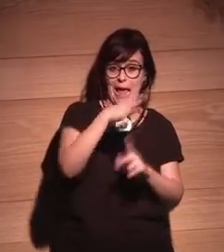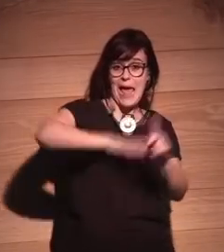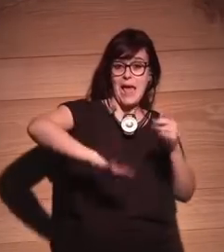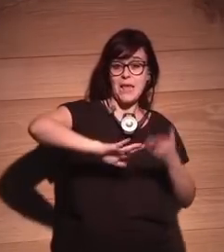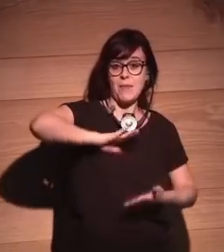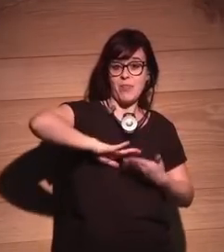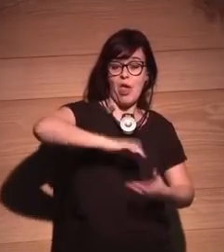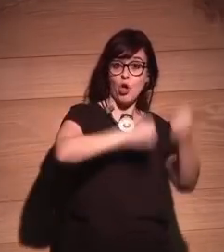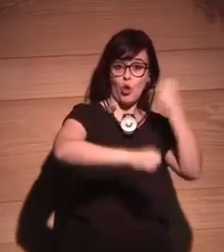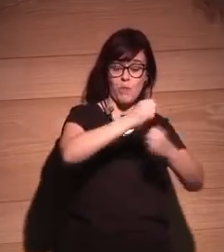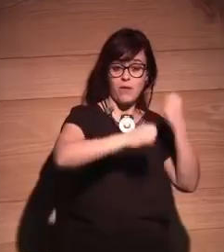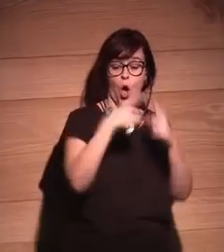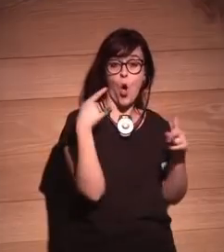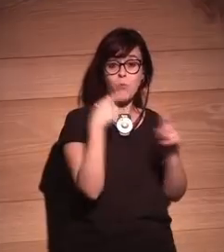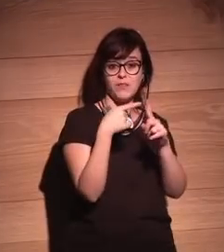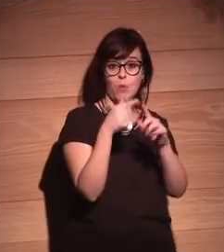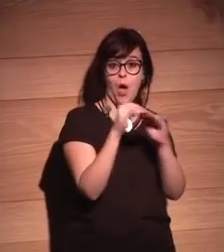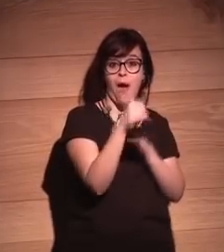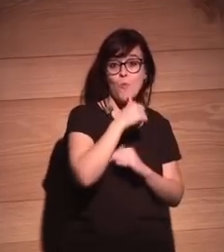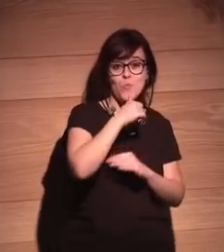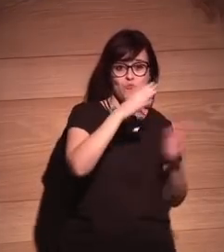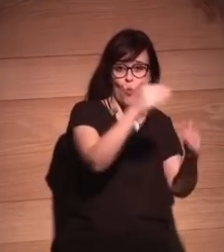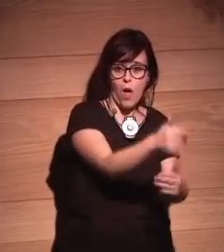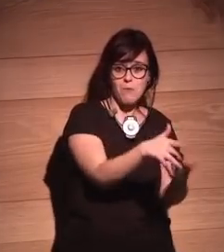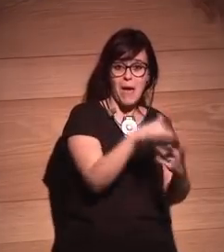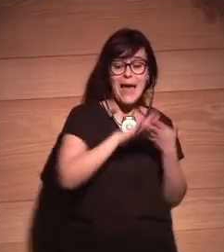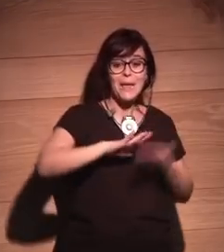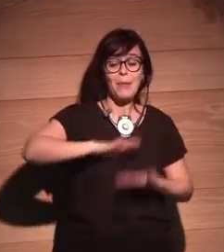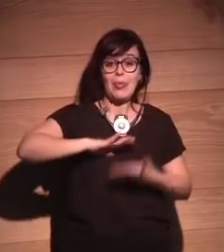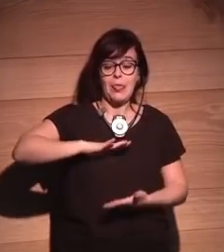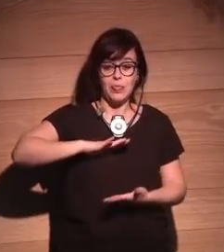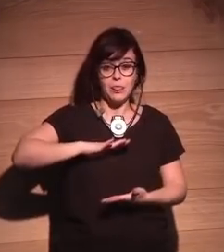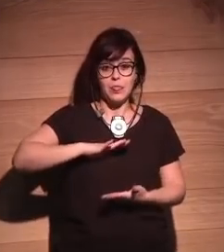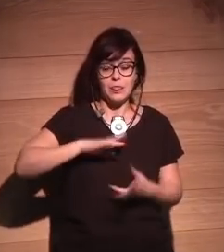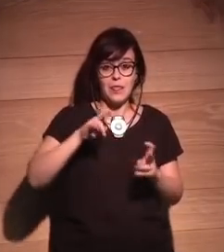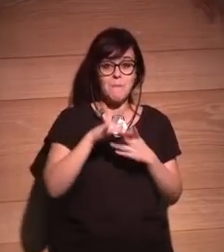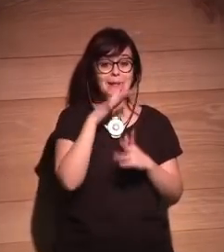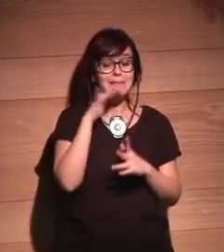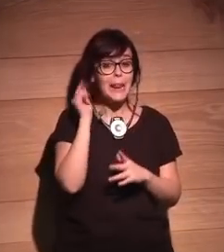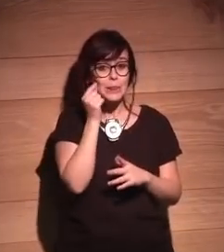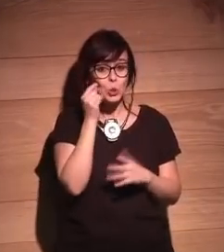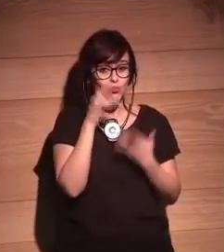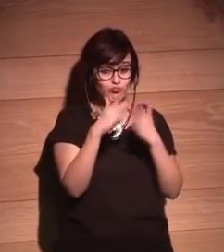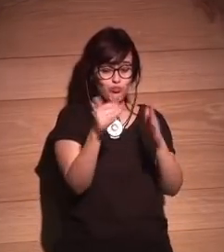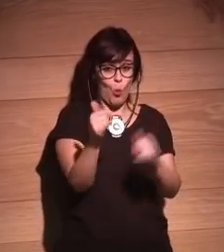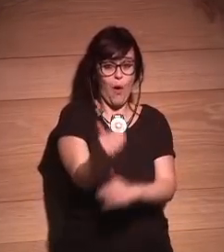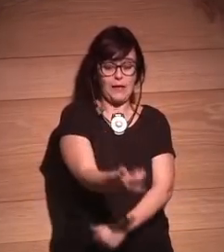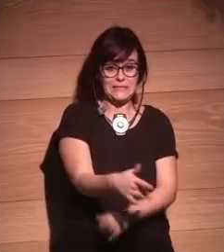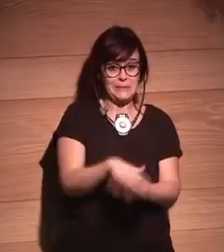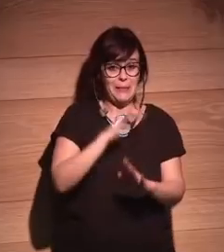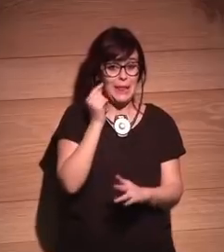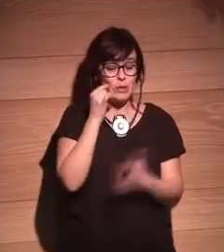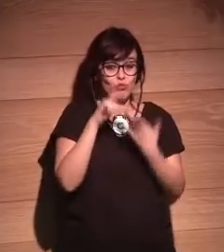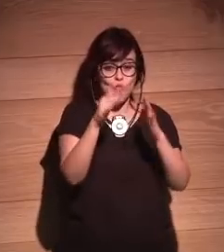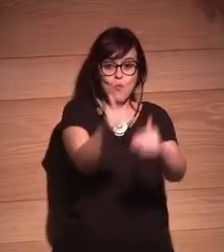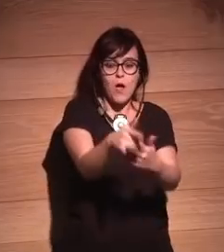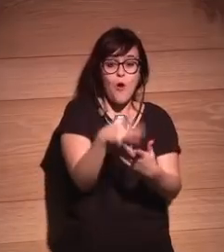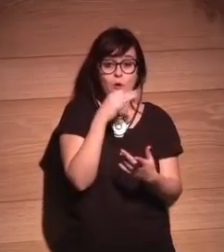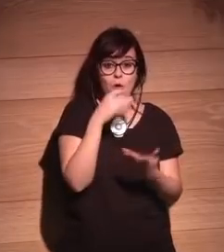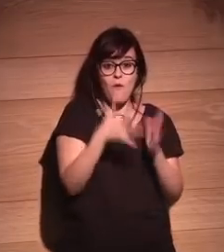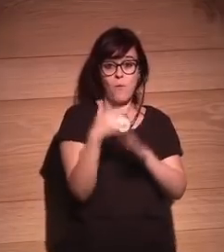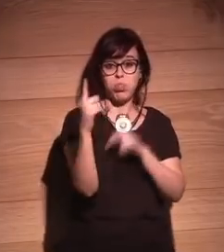capacidad económica para sostenerse, no tienen la capacidad de talento, no tienen el talento necesario o se